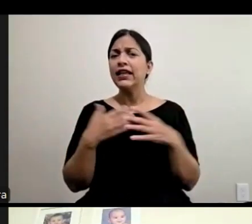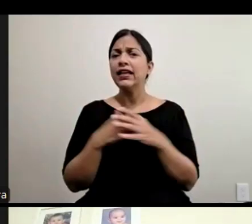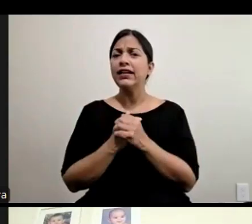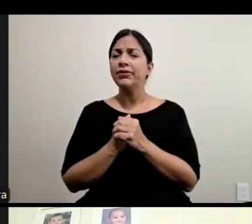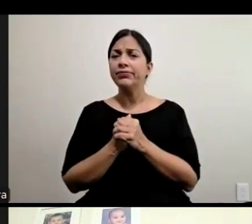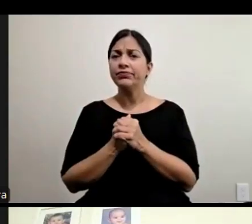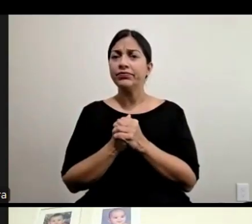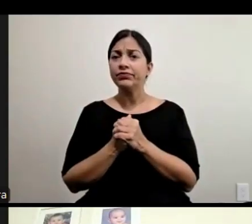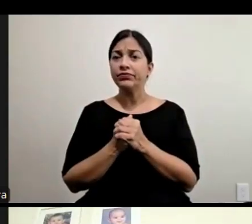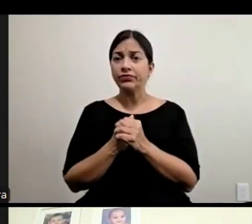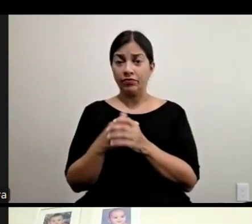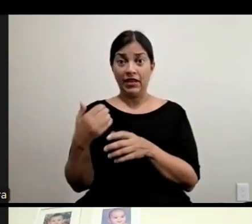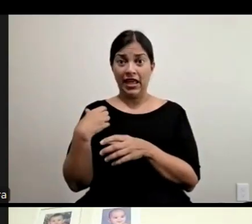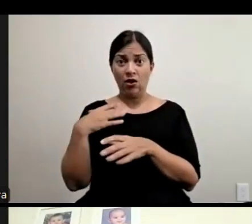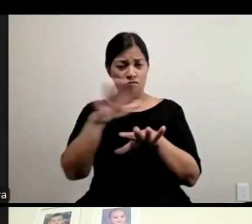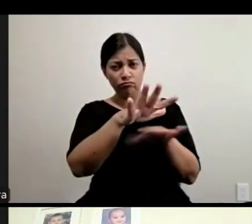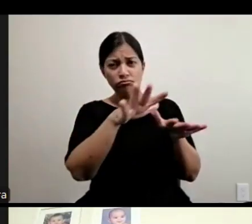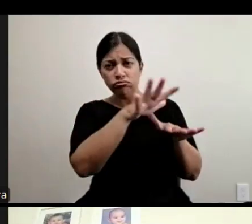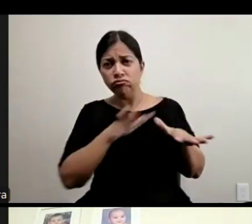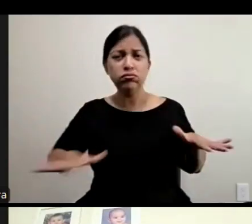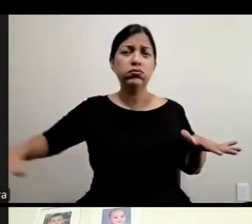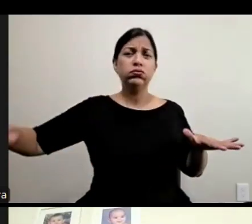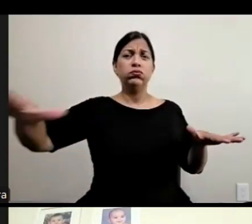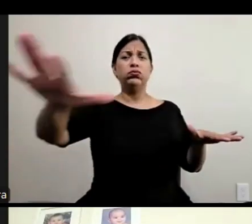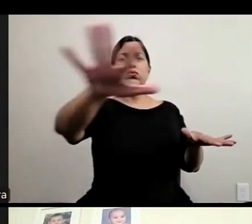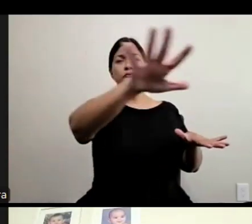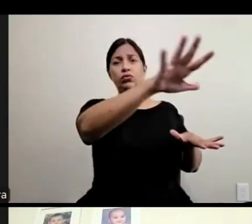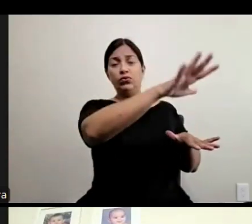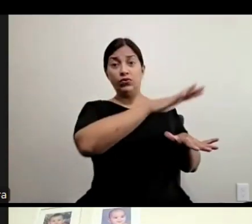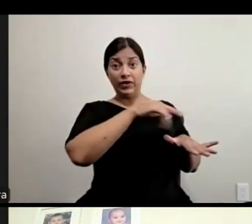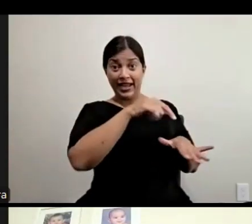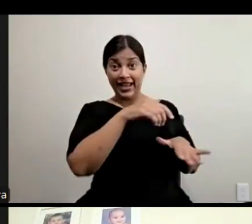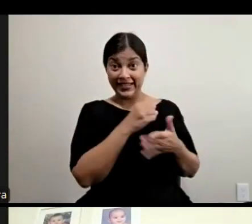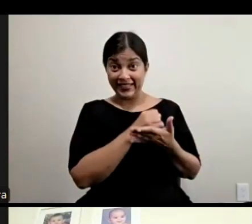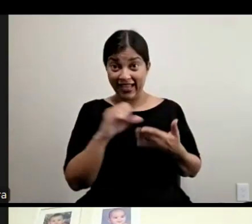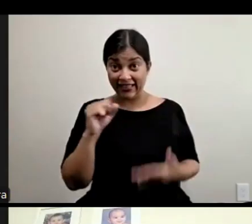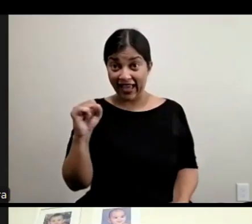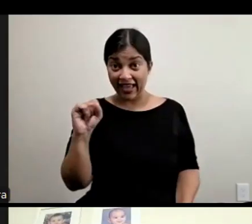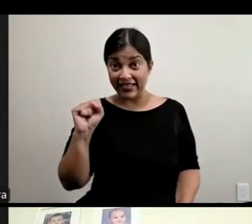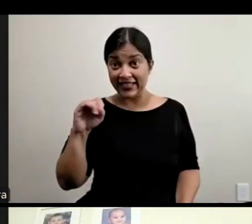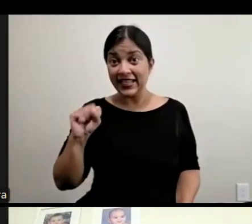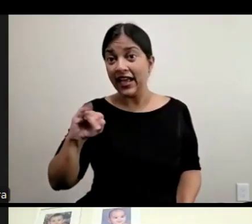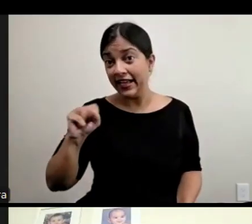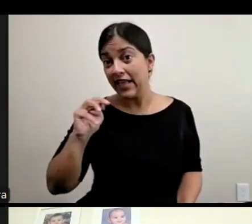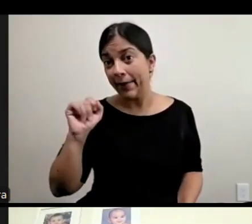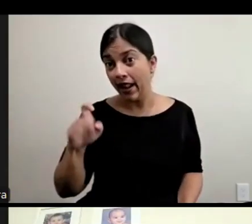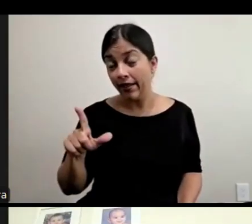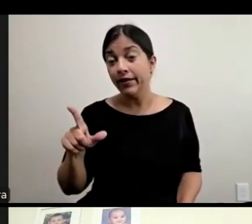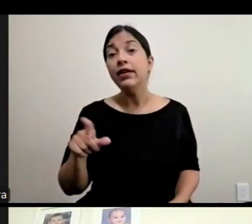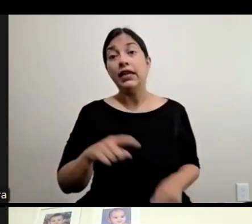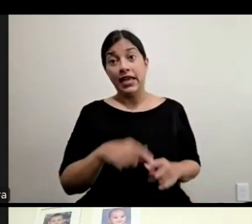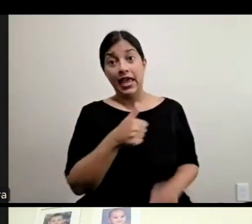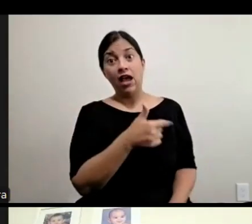tiene un sembradío enorme en Santa Isabel y de repente ella cultivó cajas y cajas y